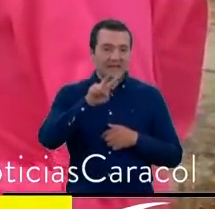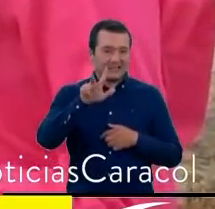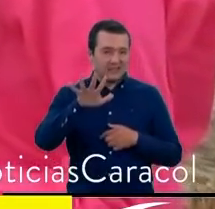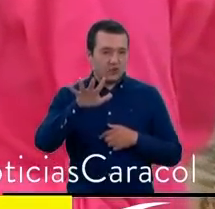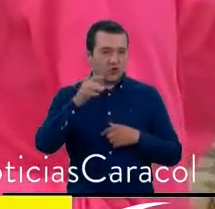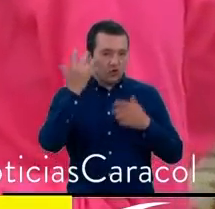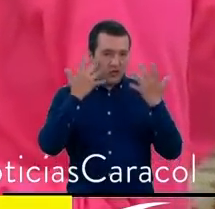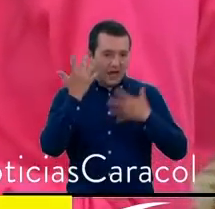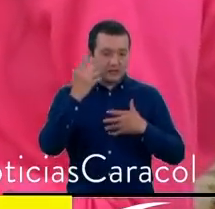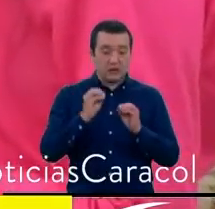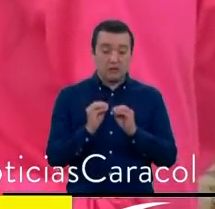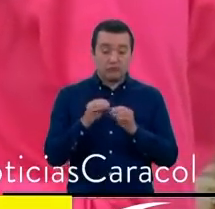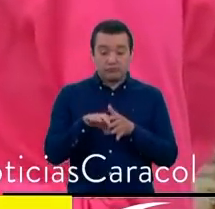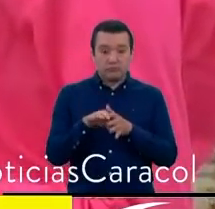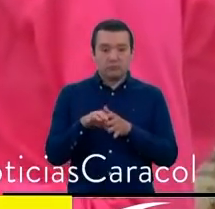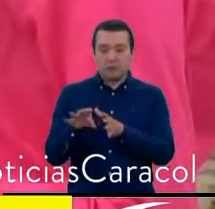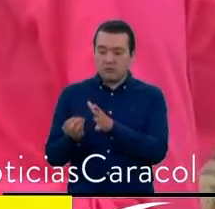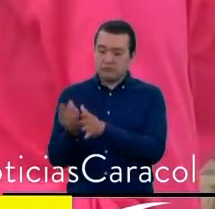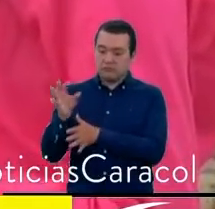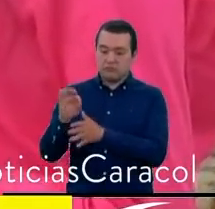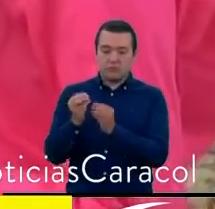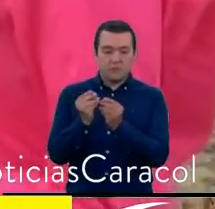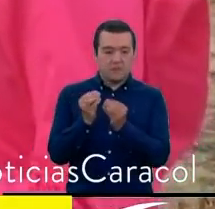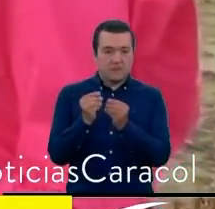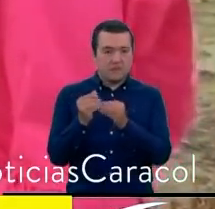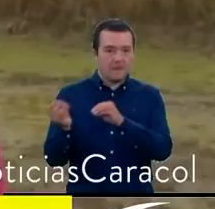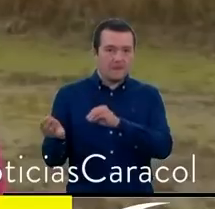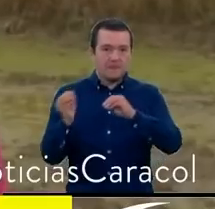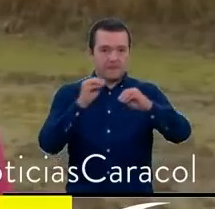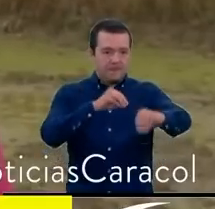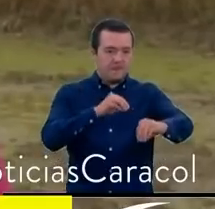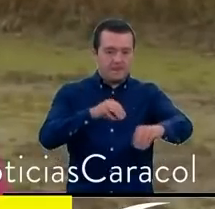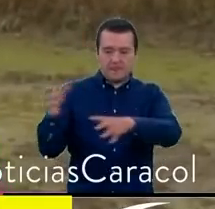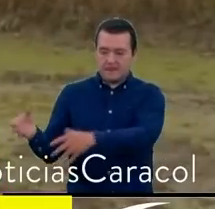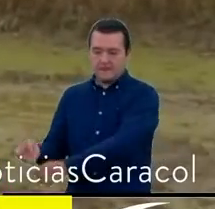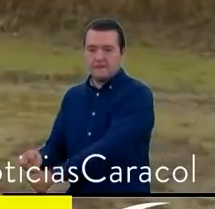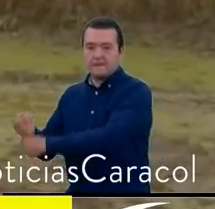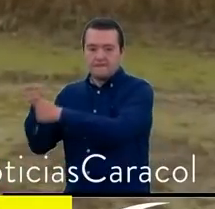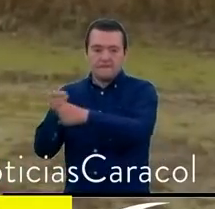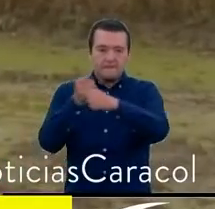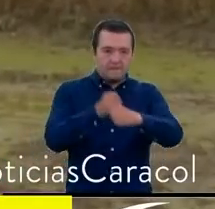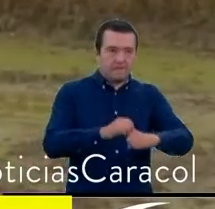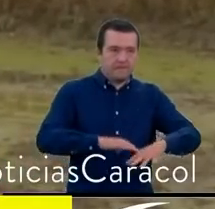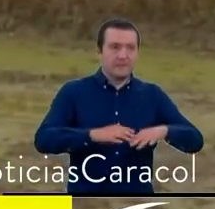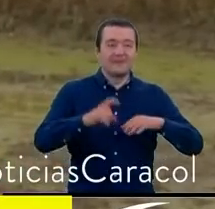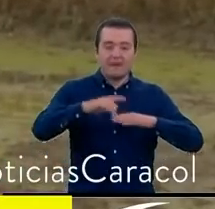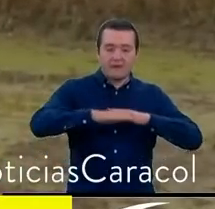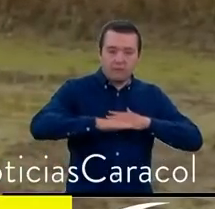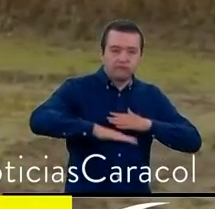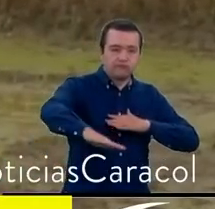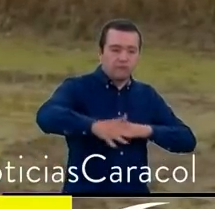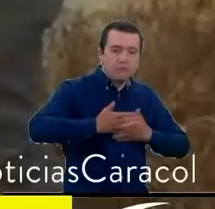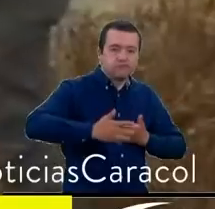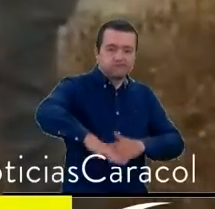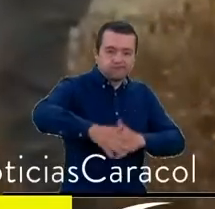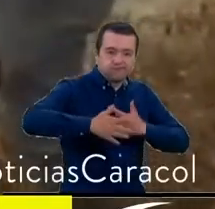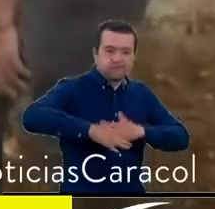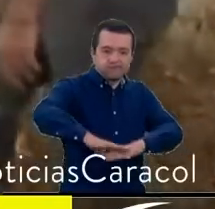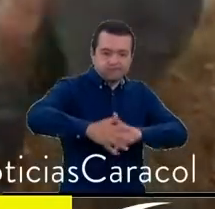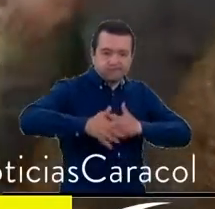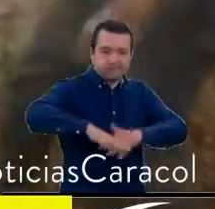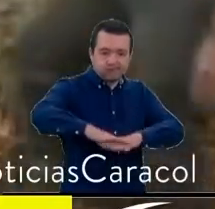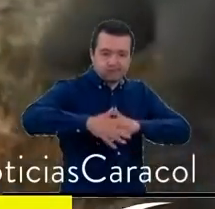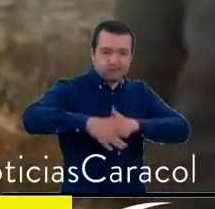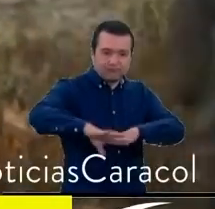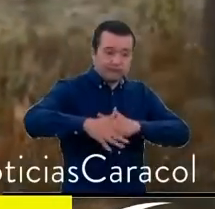que se saca del semillero y se trae ya a trasplantar. Nivelar la tierra, batir y hacer un trasplante con la semilla